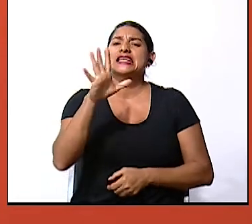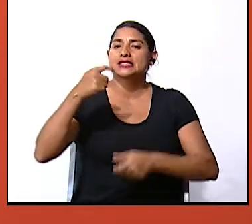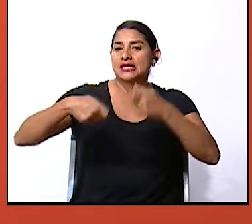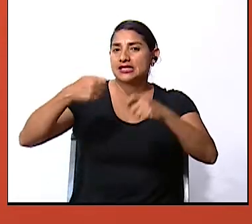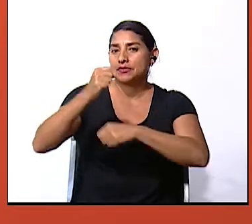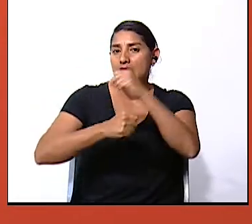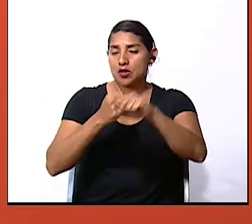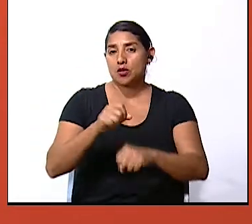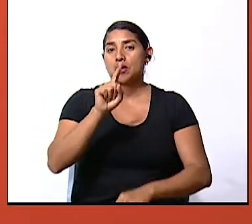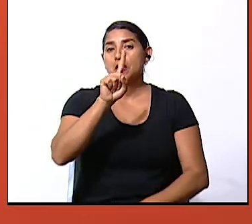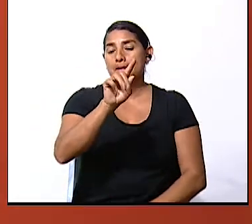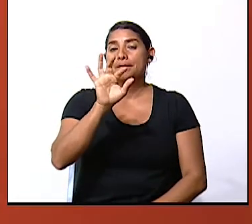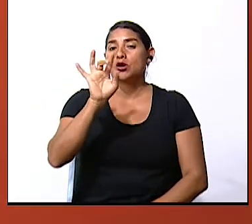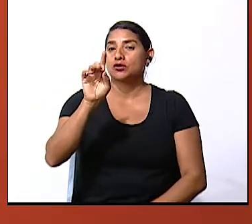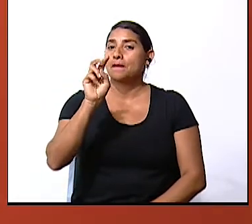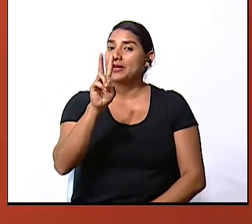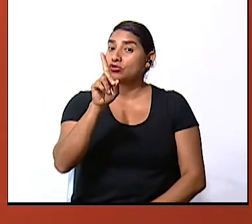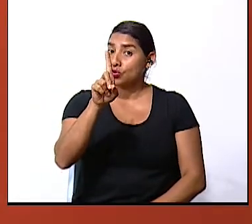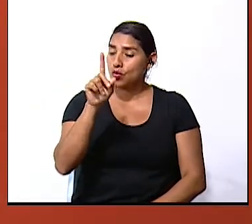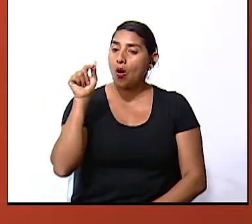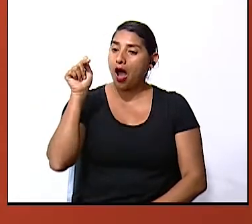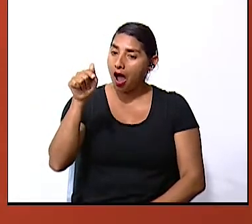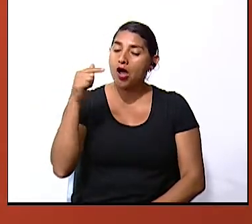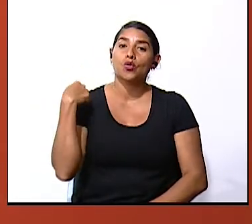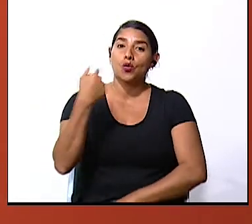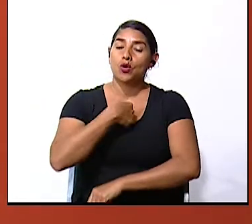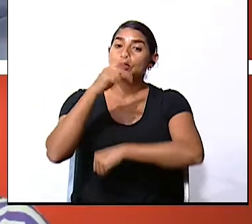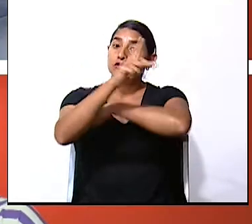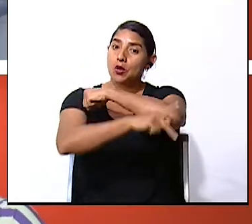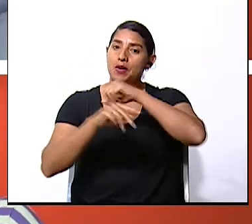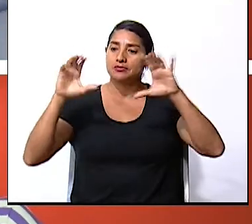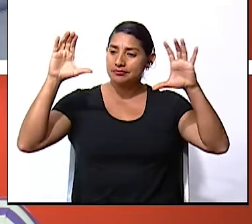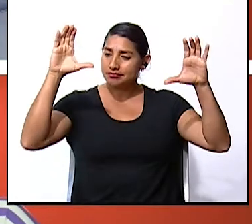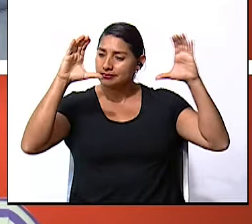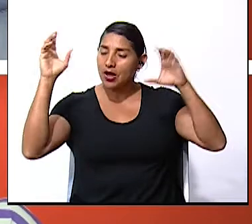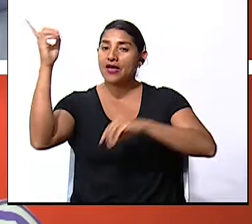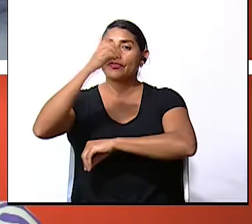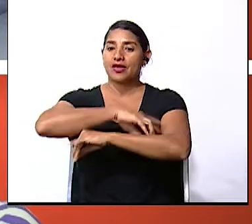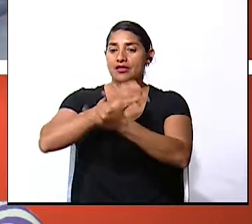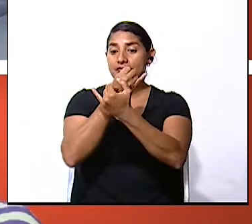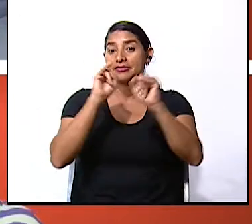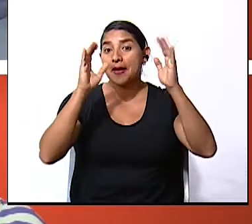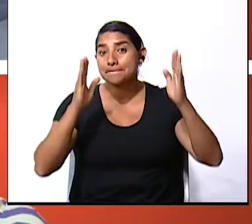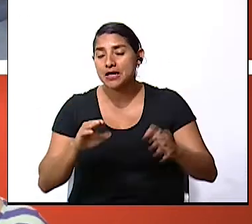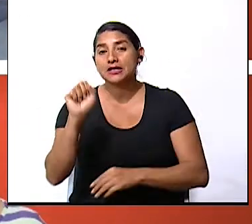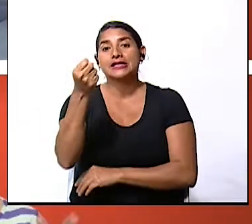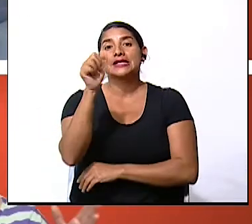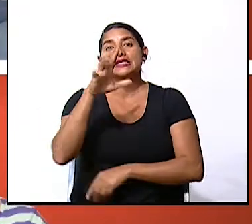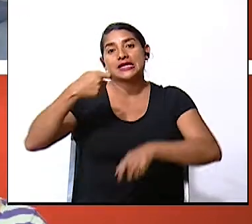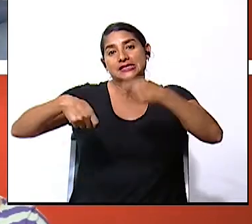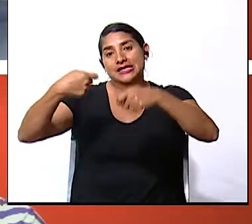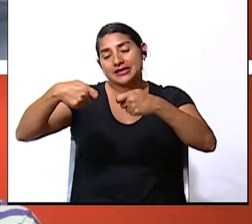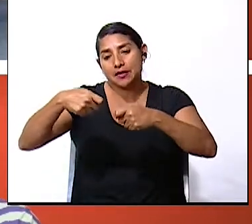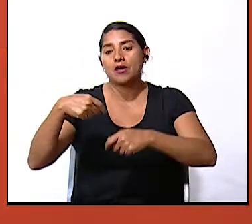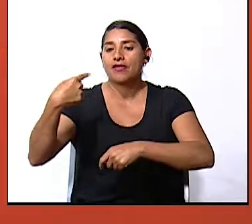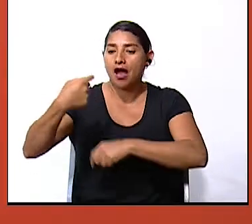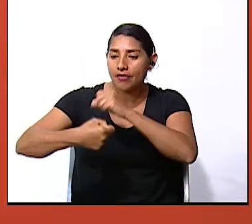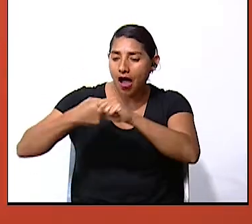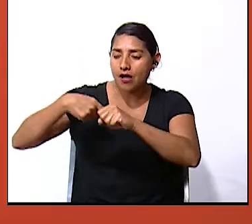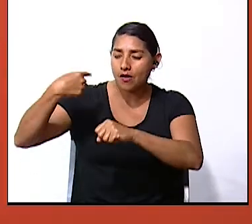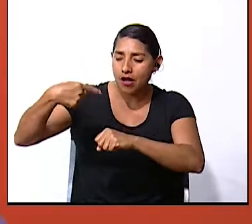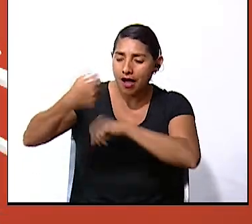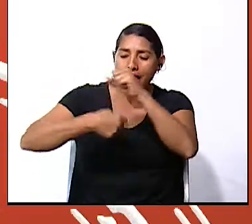de 1821. Es por eso que en nuestro país celebramos el Día de la Independencia el 15 de septiembre de cada año.